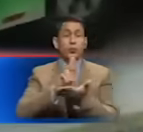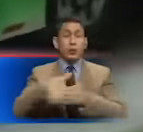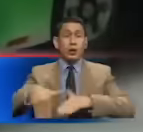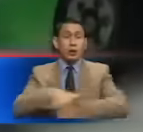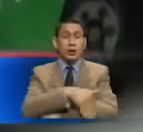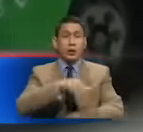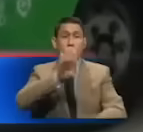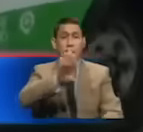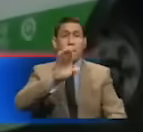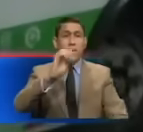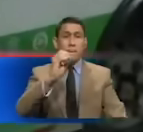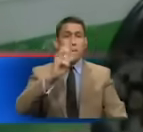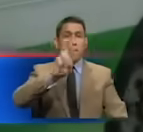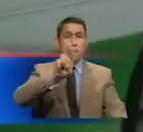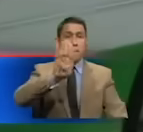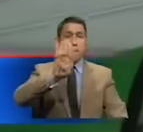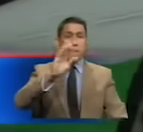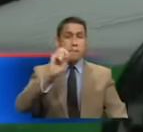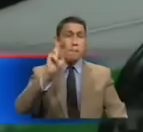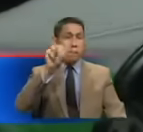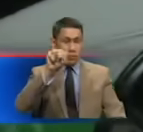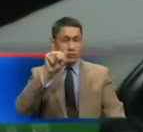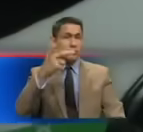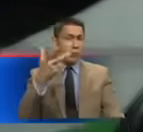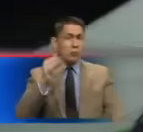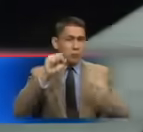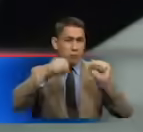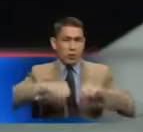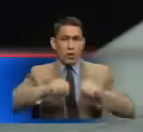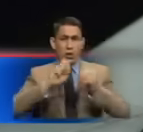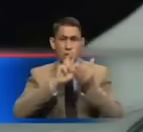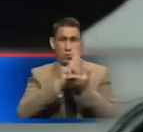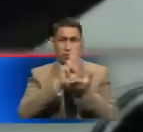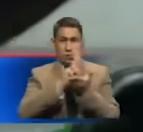Condorñán, avenida Maruñán. Importantísimo también saber y determinar.